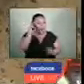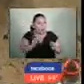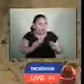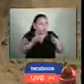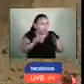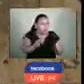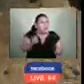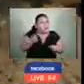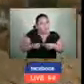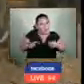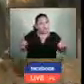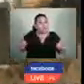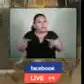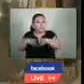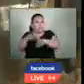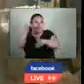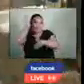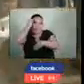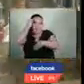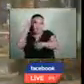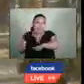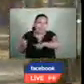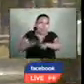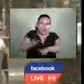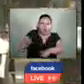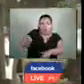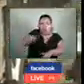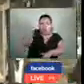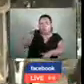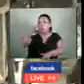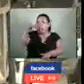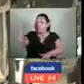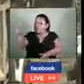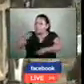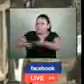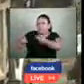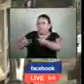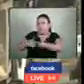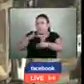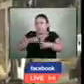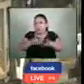pero señaló que el rubro está listo en caso de que inversionistas deseen hacerlo bajo esta modalidad. Romel Hernández, Noticiero Hechos.